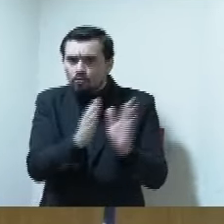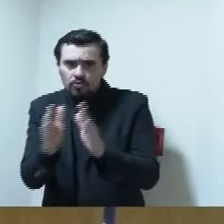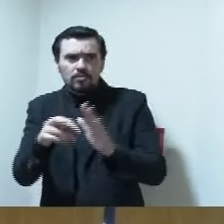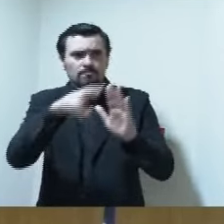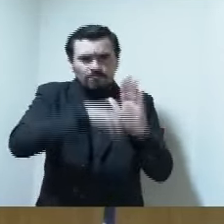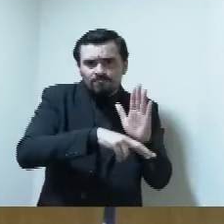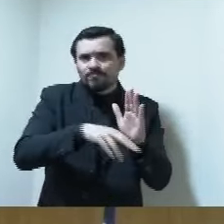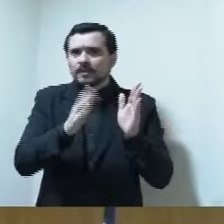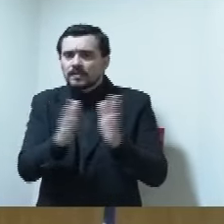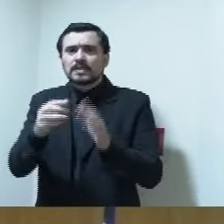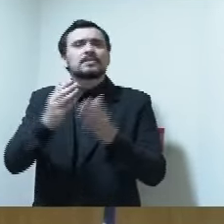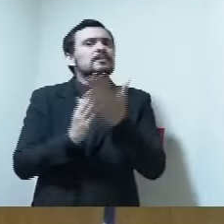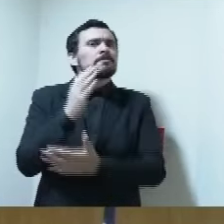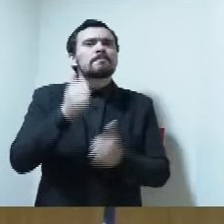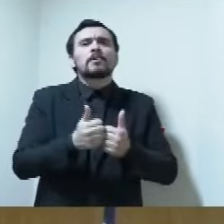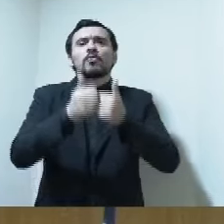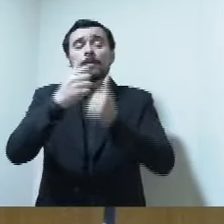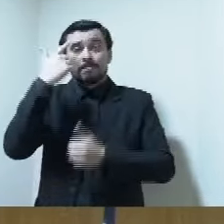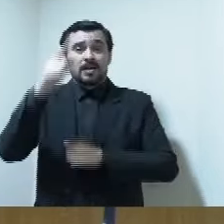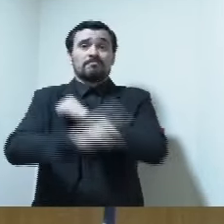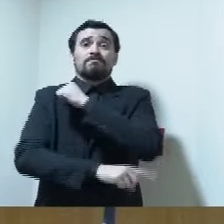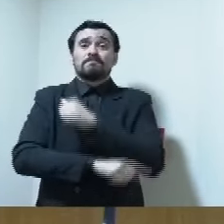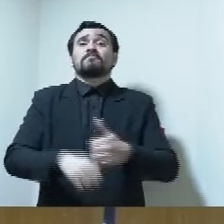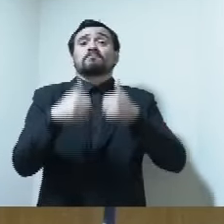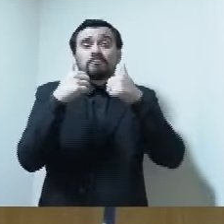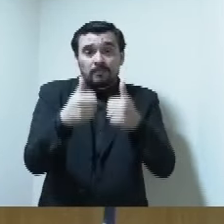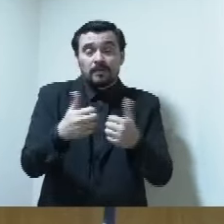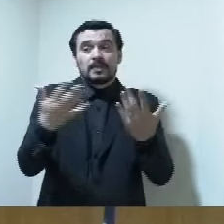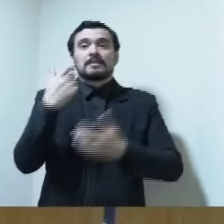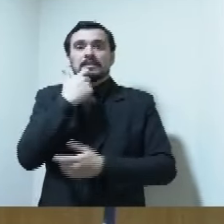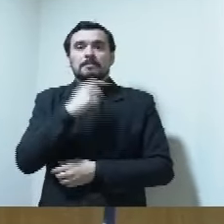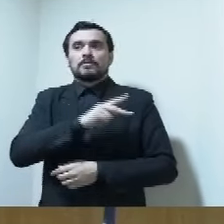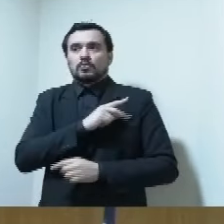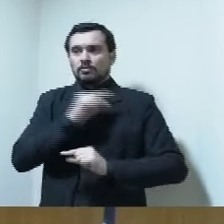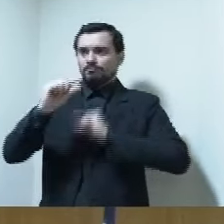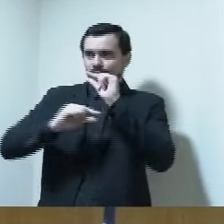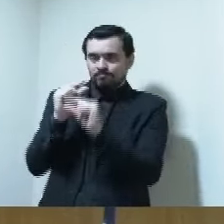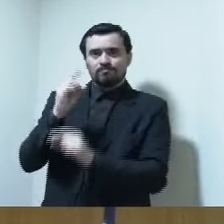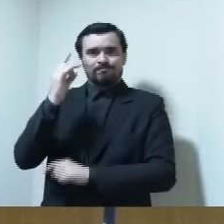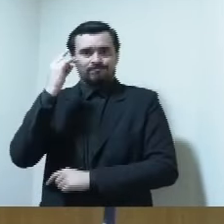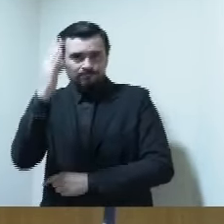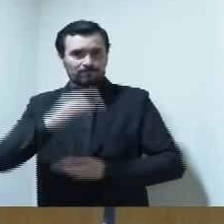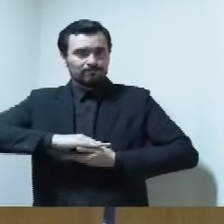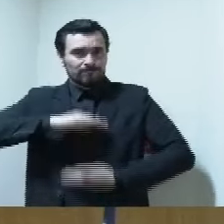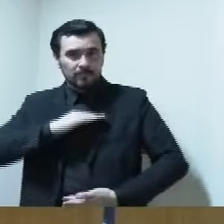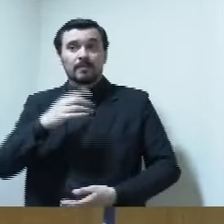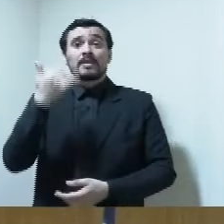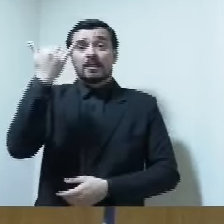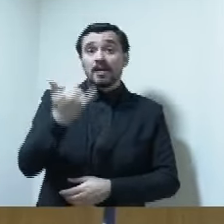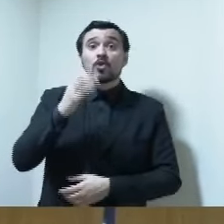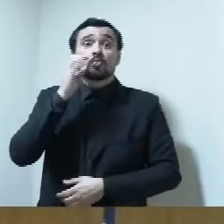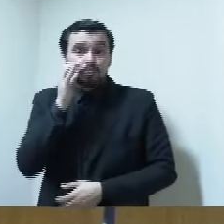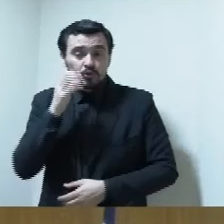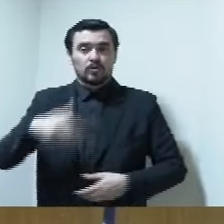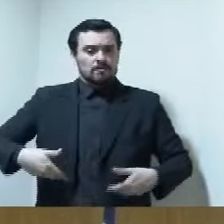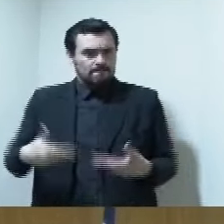busque siempre mejorar para servir mejor. Precisa de personas capaces, preparadas y sobre todo comprometidas y